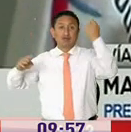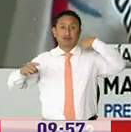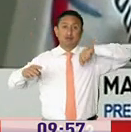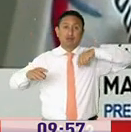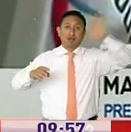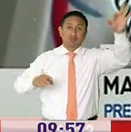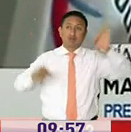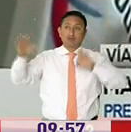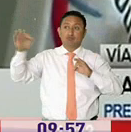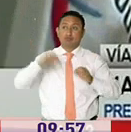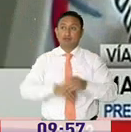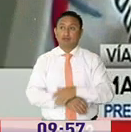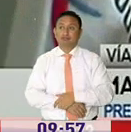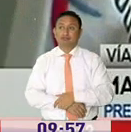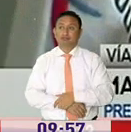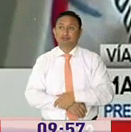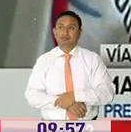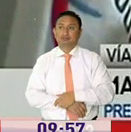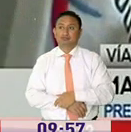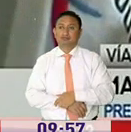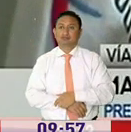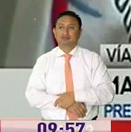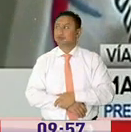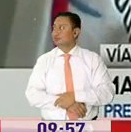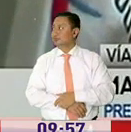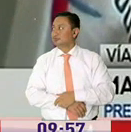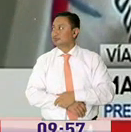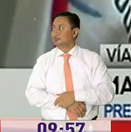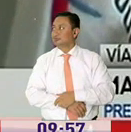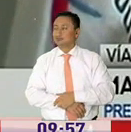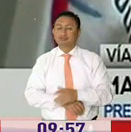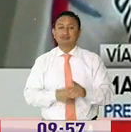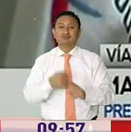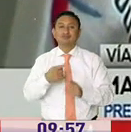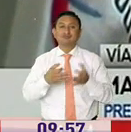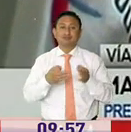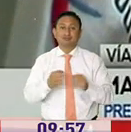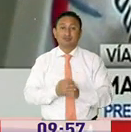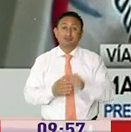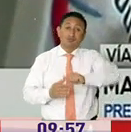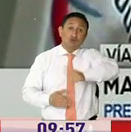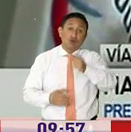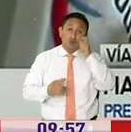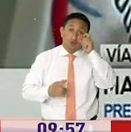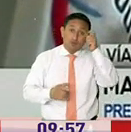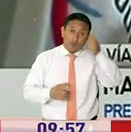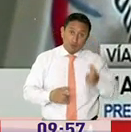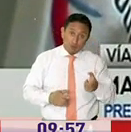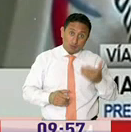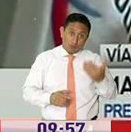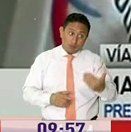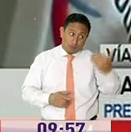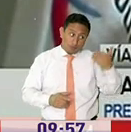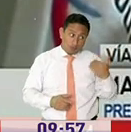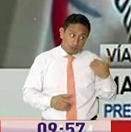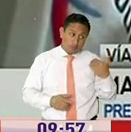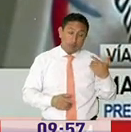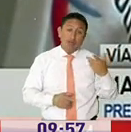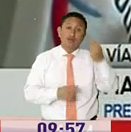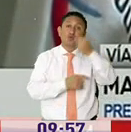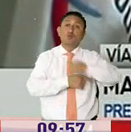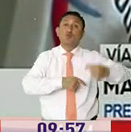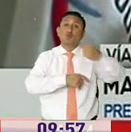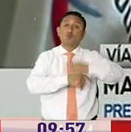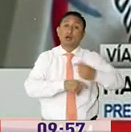España, en el mes de febrero. También ha surgido el caso de otro fiscal recientemente en la provincia del